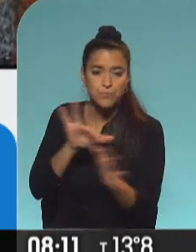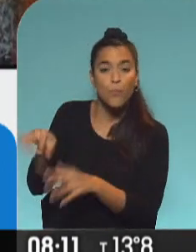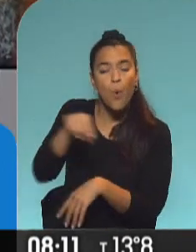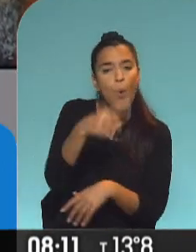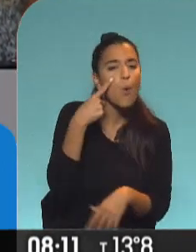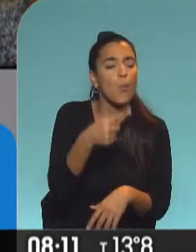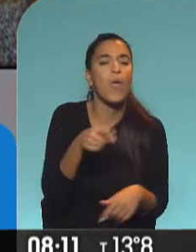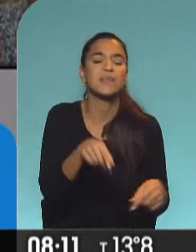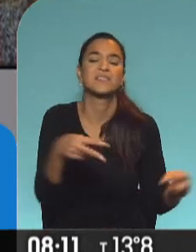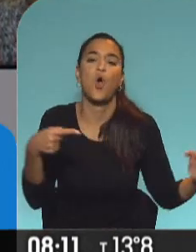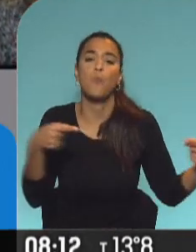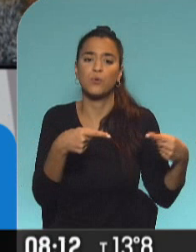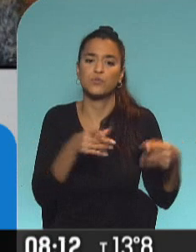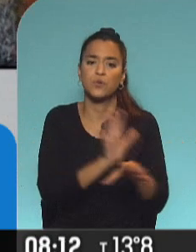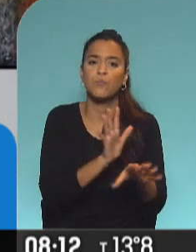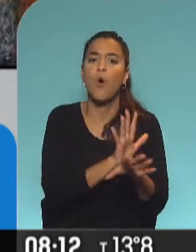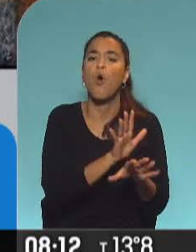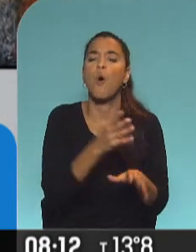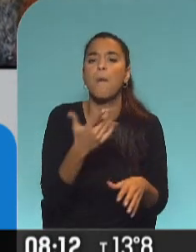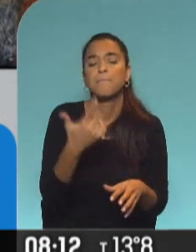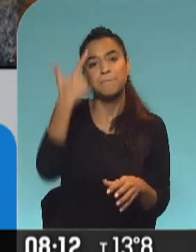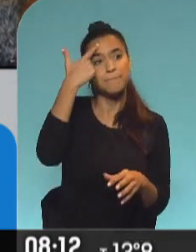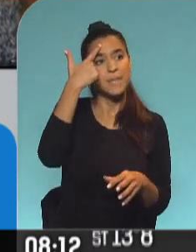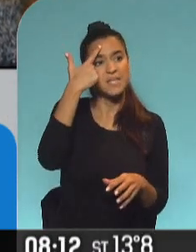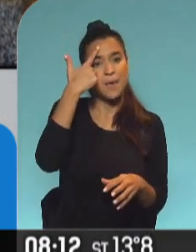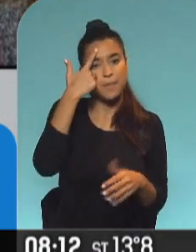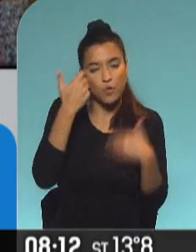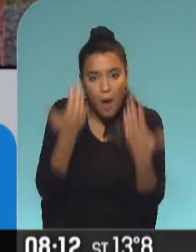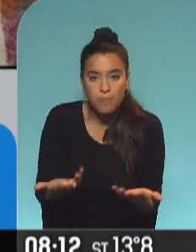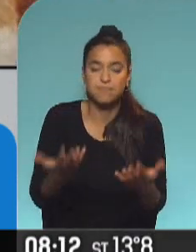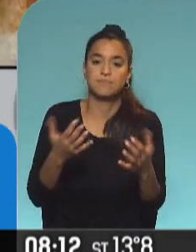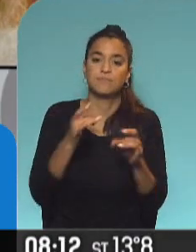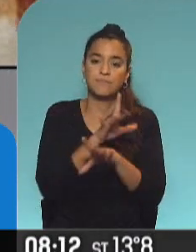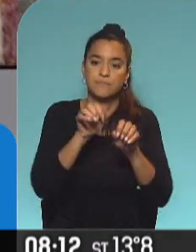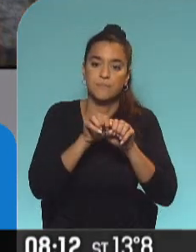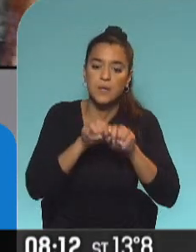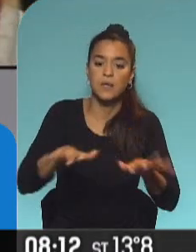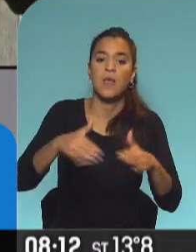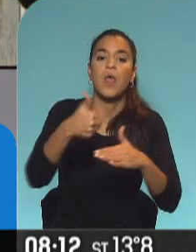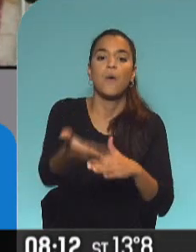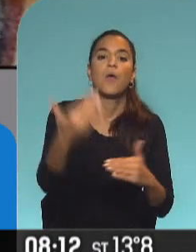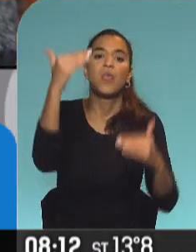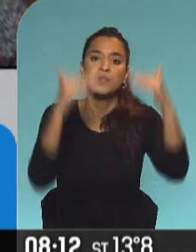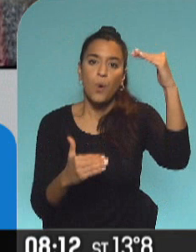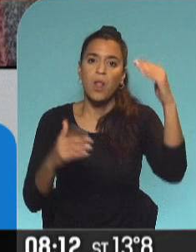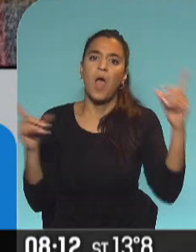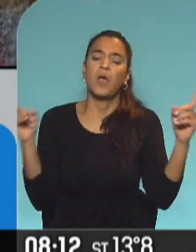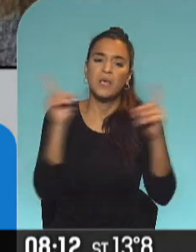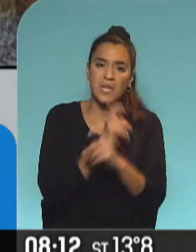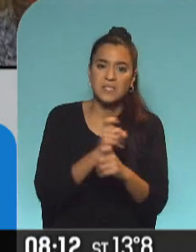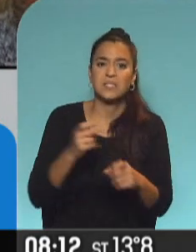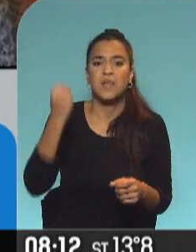oposición con una actitud constructiva pensando en la pospandemia, teniendo en cuenta la desigualdad, la crisis económica